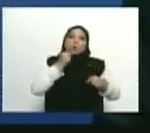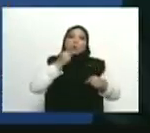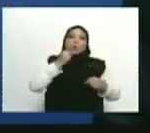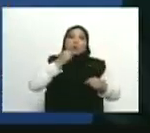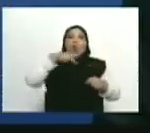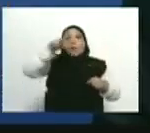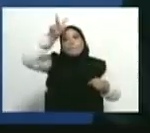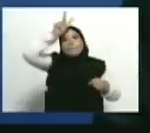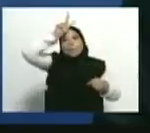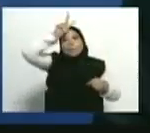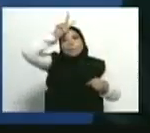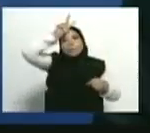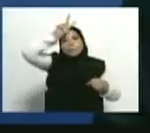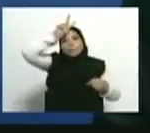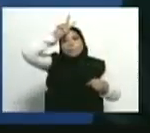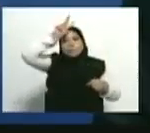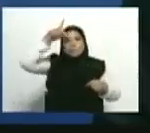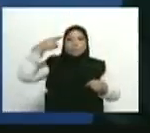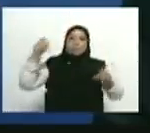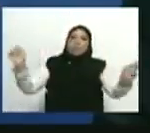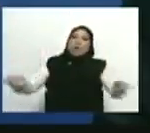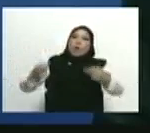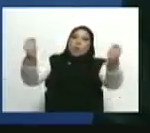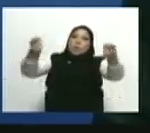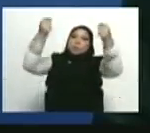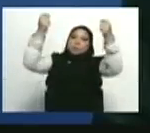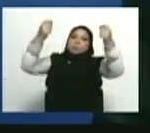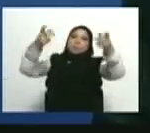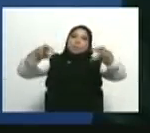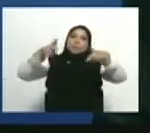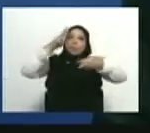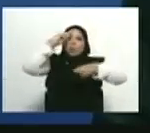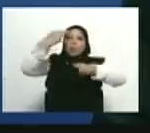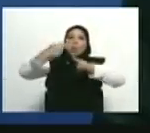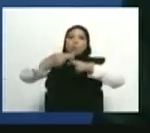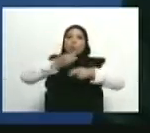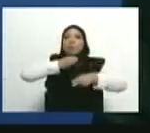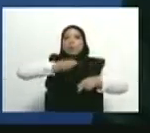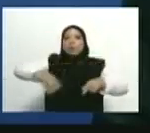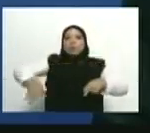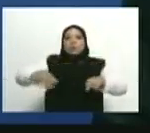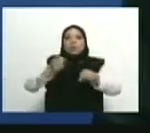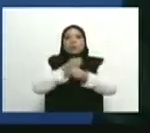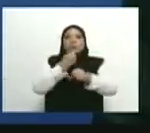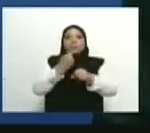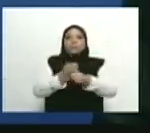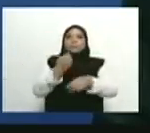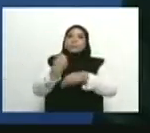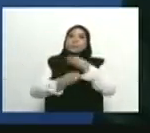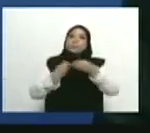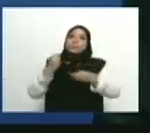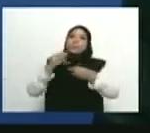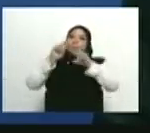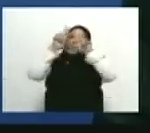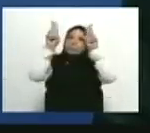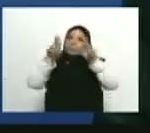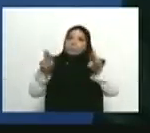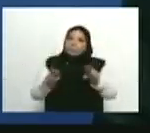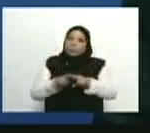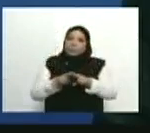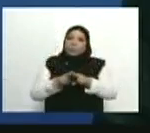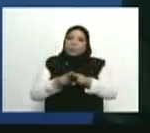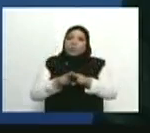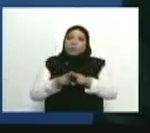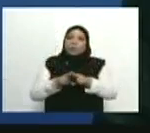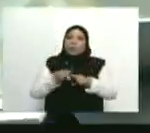Ayacucho. Gloria al vencedor, honor al vencido. Y eso lo reflejamos en el monumento. Pero cuando... además en